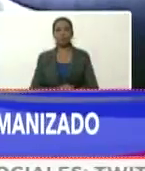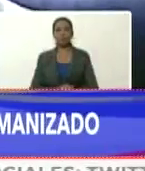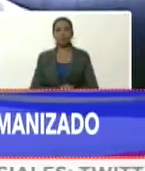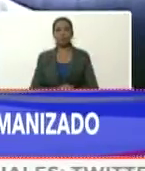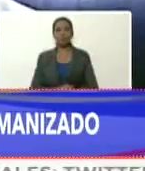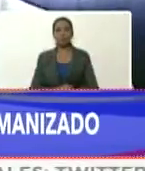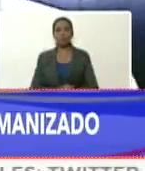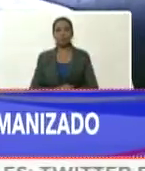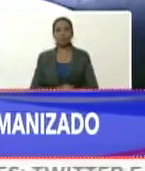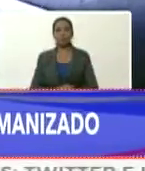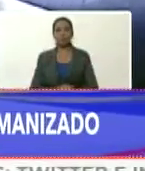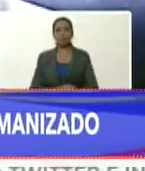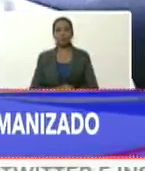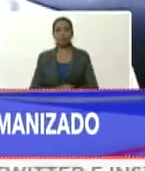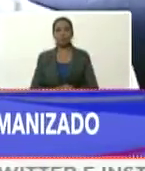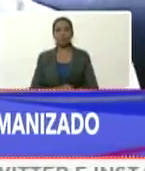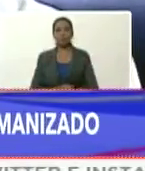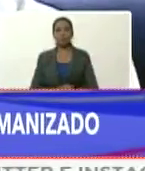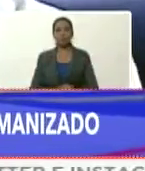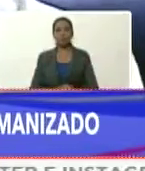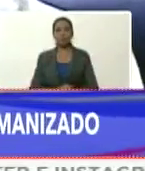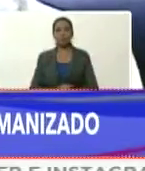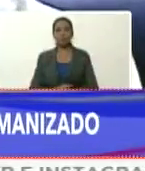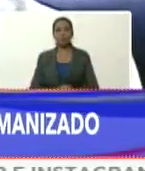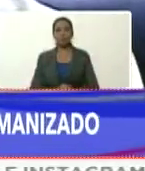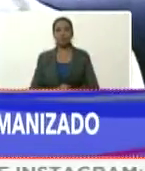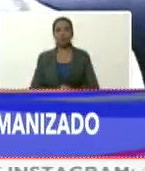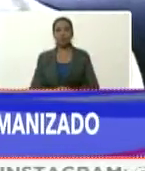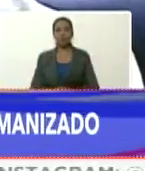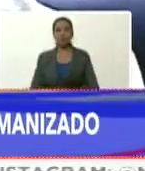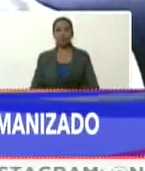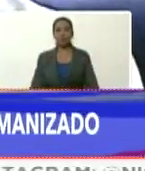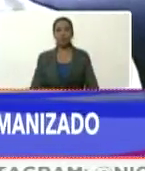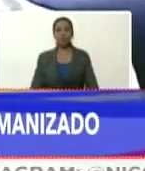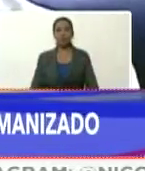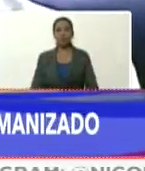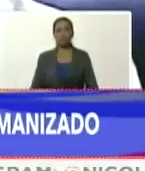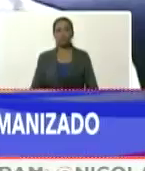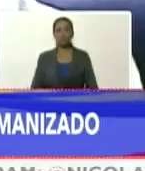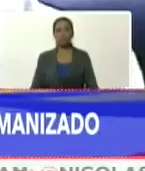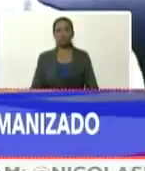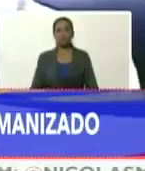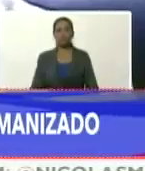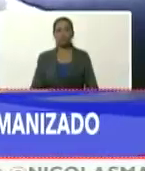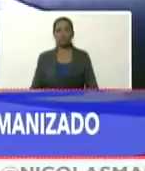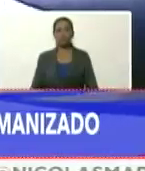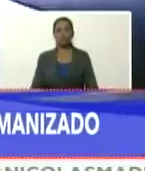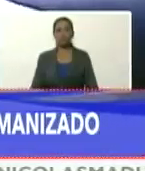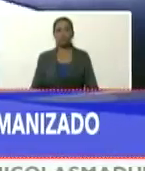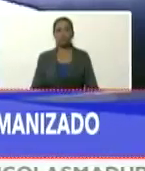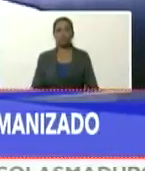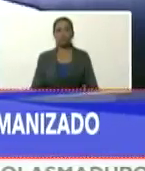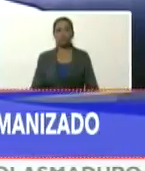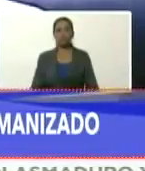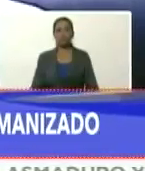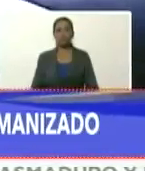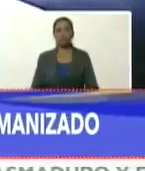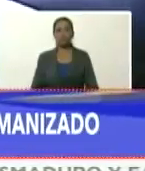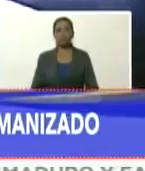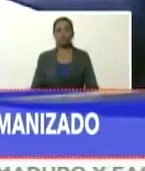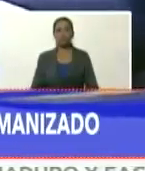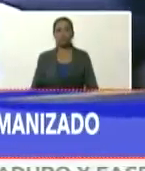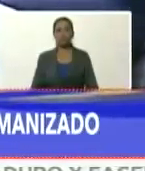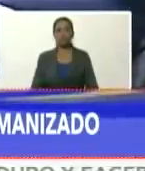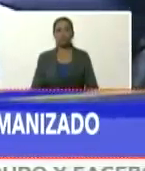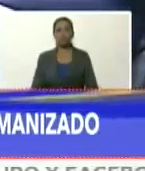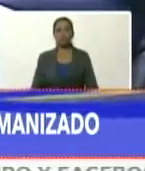Gracias, presidente. Esta jornada de vacunación tiene que ver con el plan mundial de erradicación de la polio, una enfermedad que